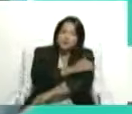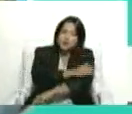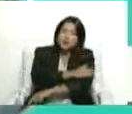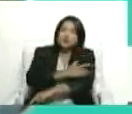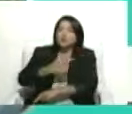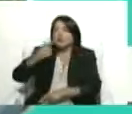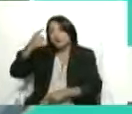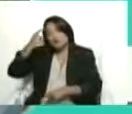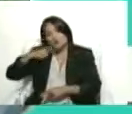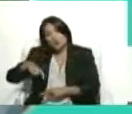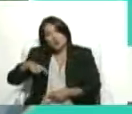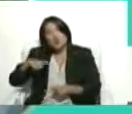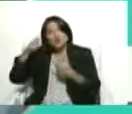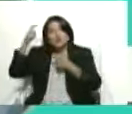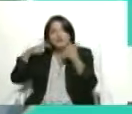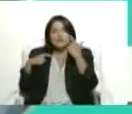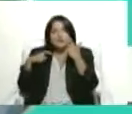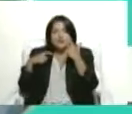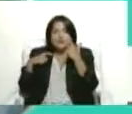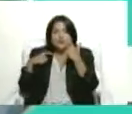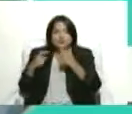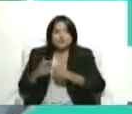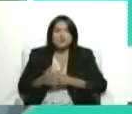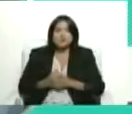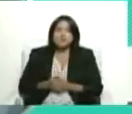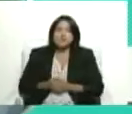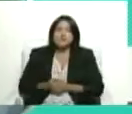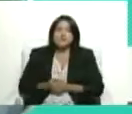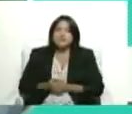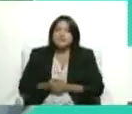lado de las fuerzas chavistas. Y ahí lo vi